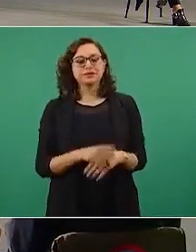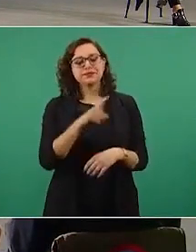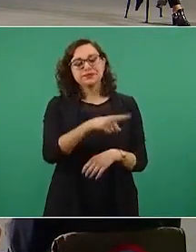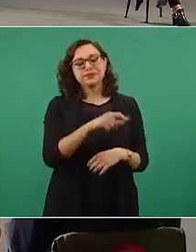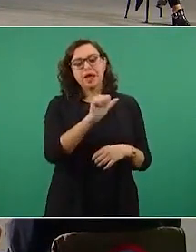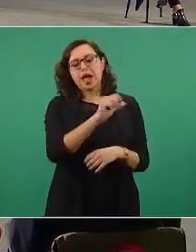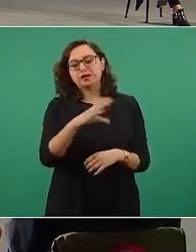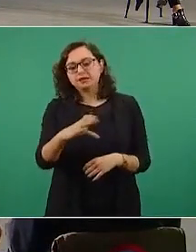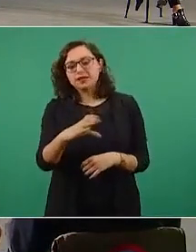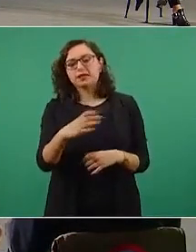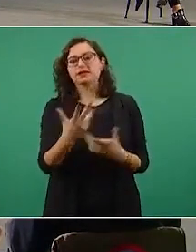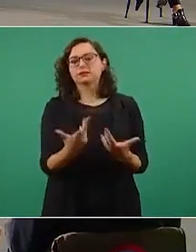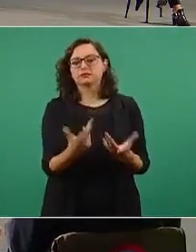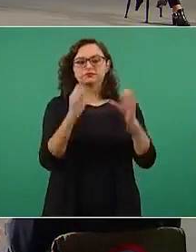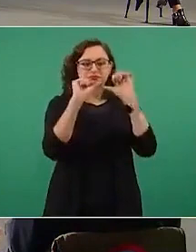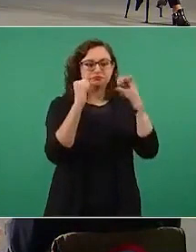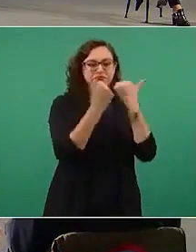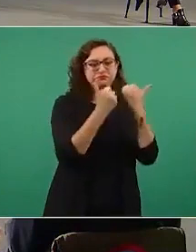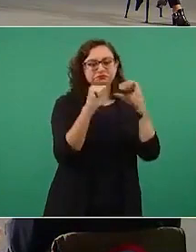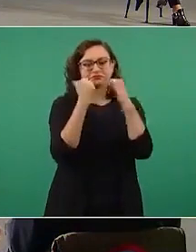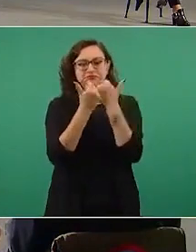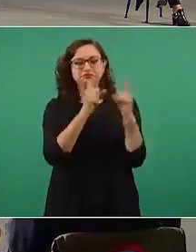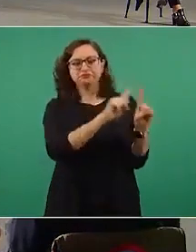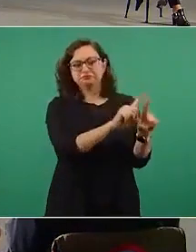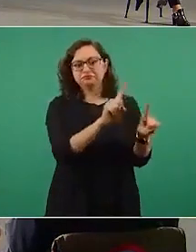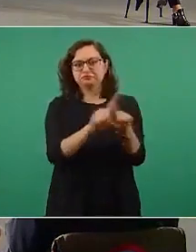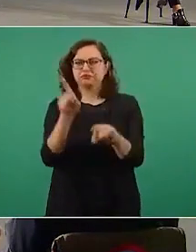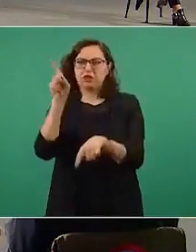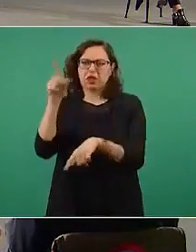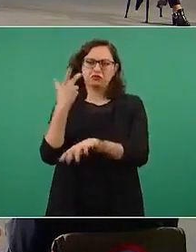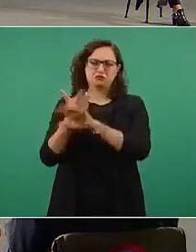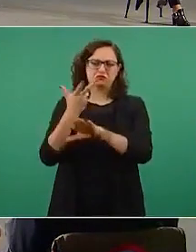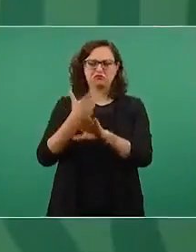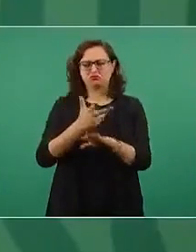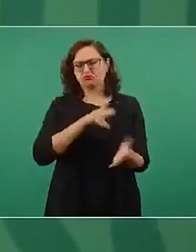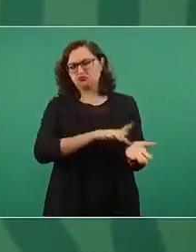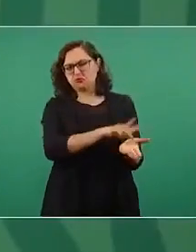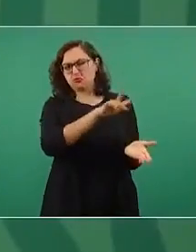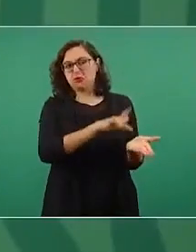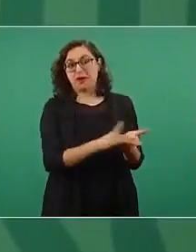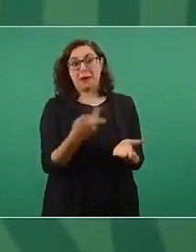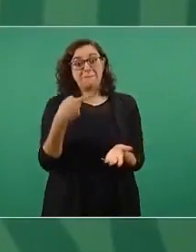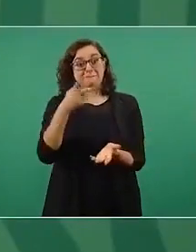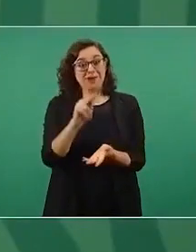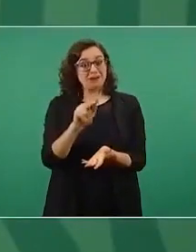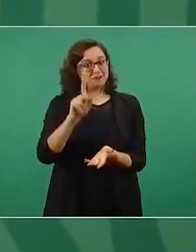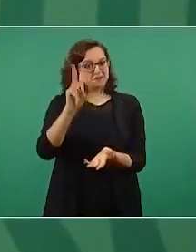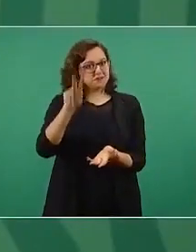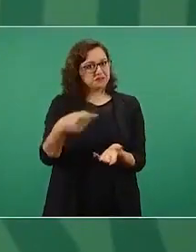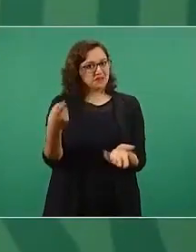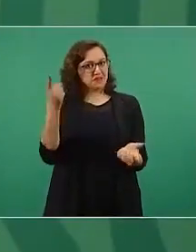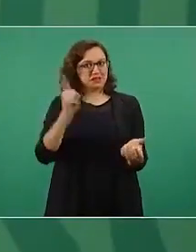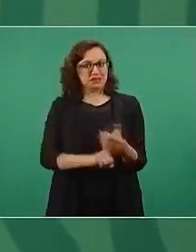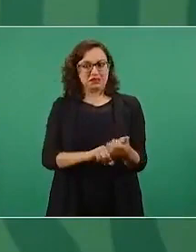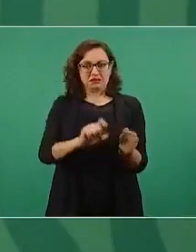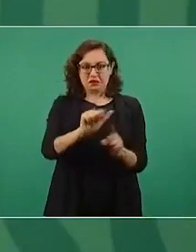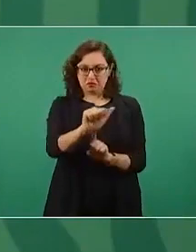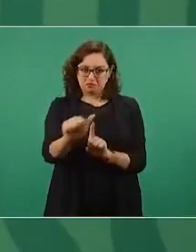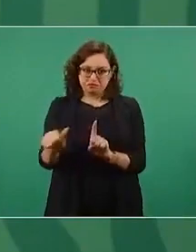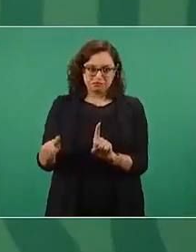sociedad civil, pero lo cierto es que eso es una